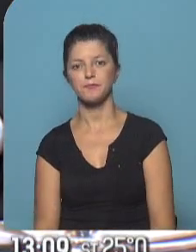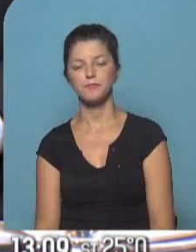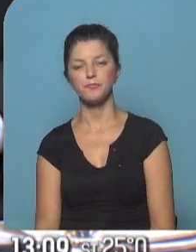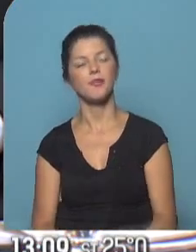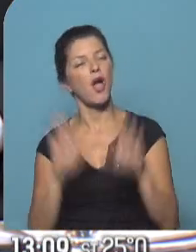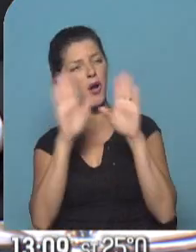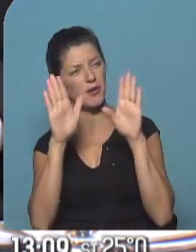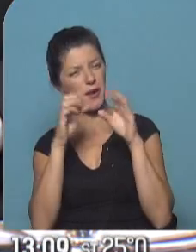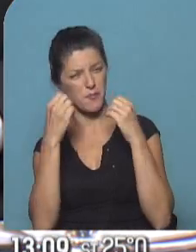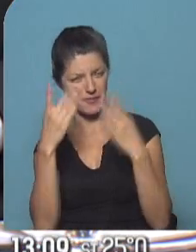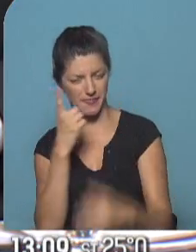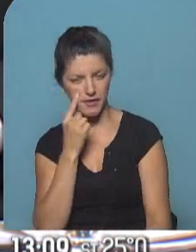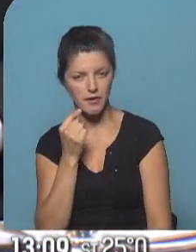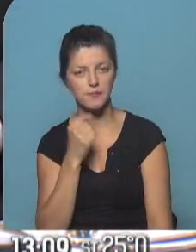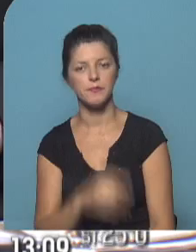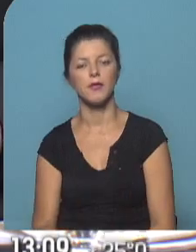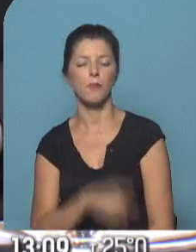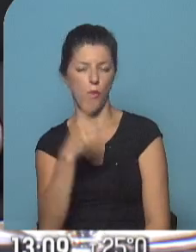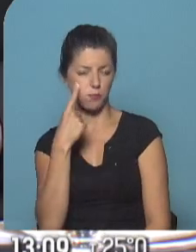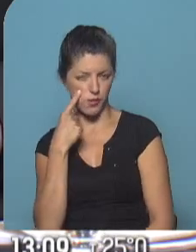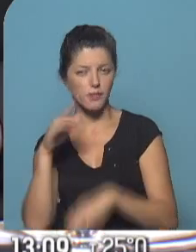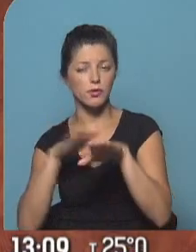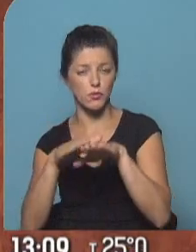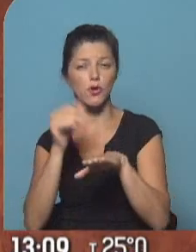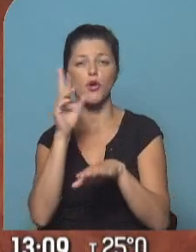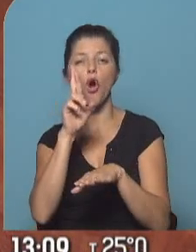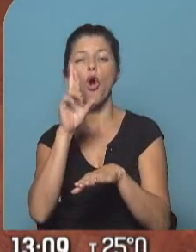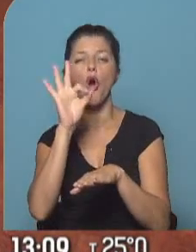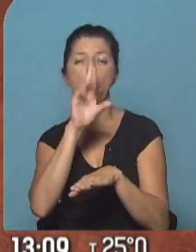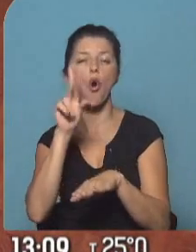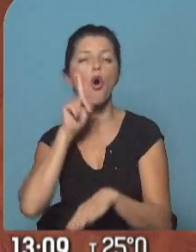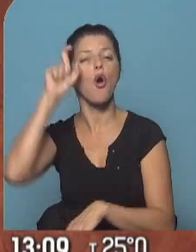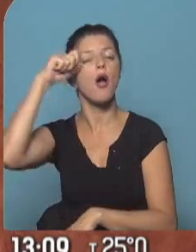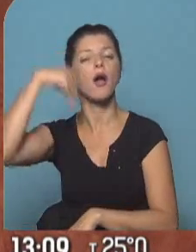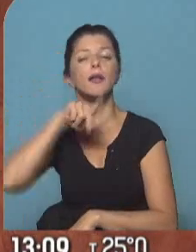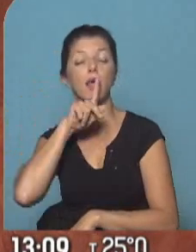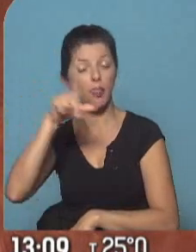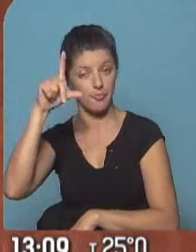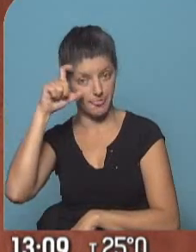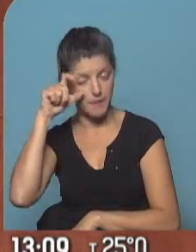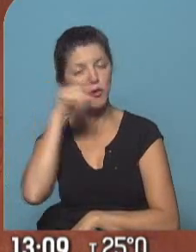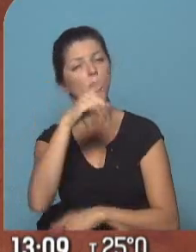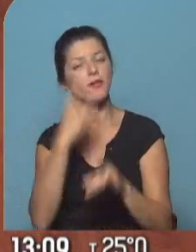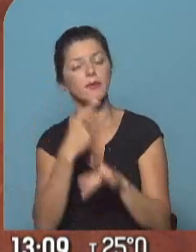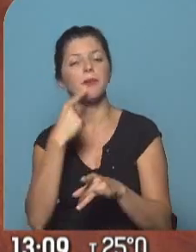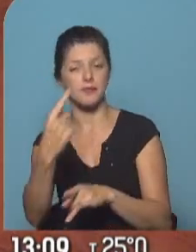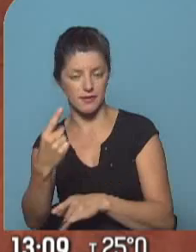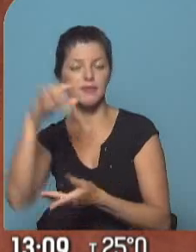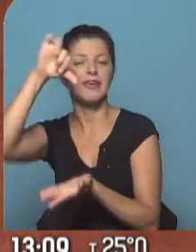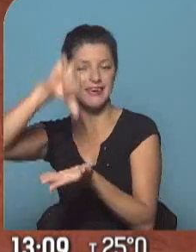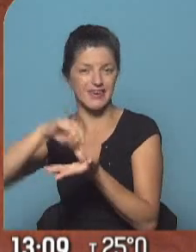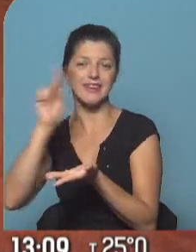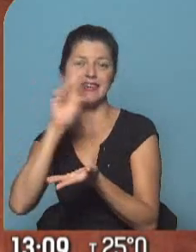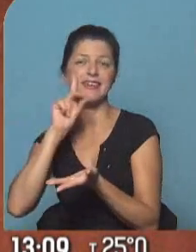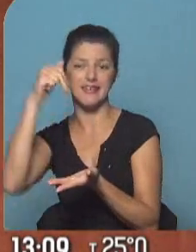que conocés, digamos, la realidad de Medio Oriente y de Irán, uno tiene a veces alguna duda. Vos dijiste varias veces, Irán es una teocracia, está claro que Irán es una teocracia, que